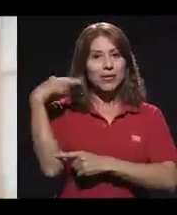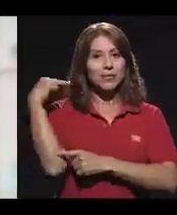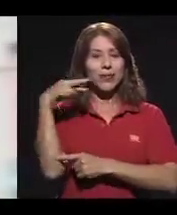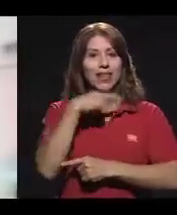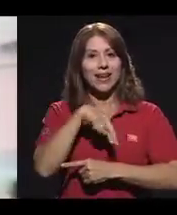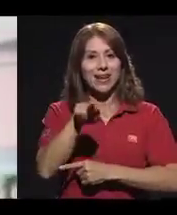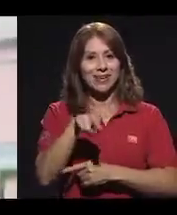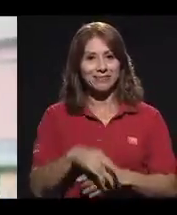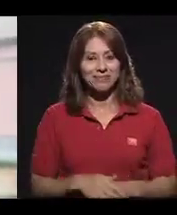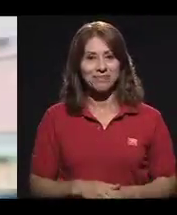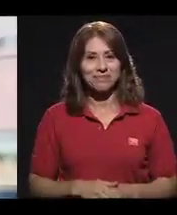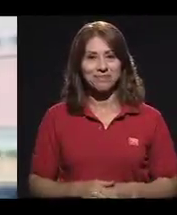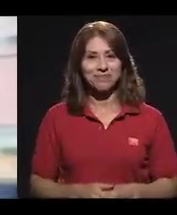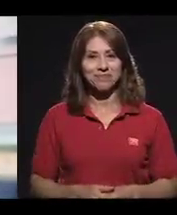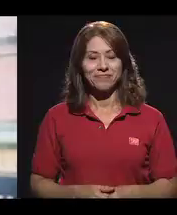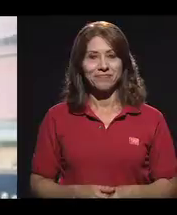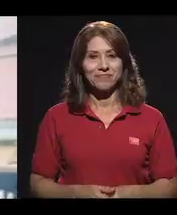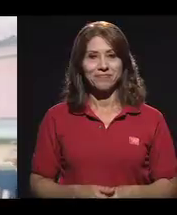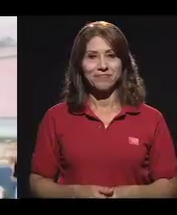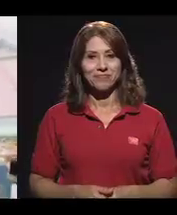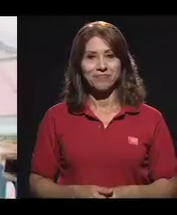la religión.